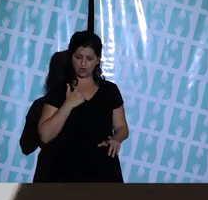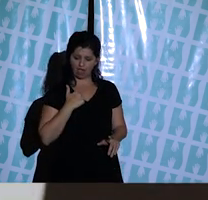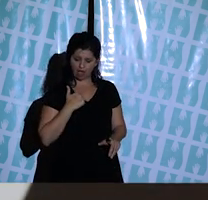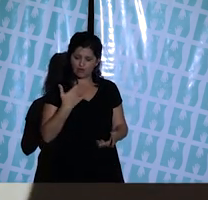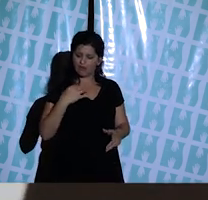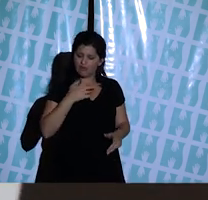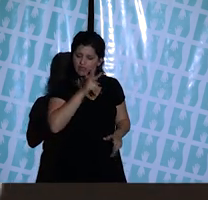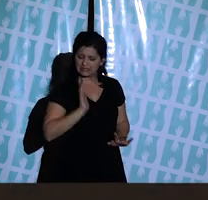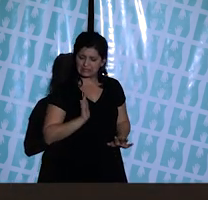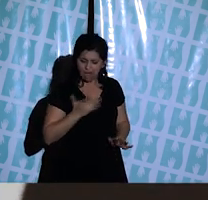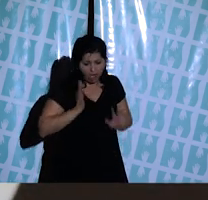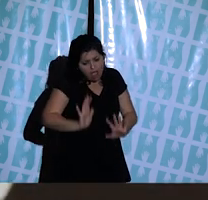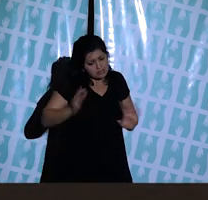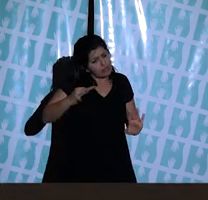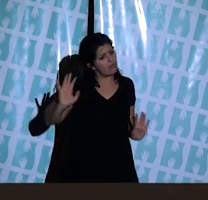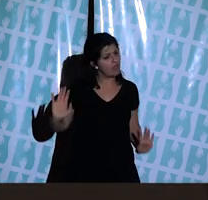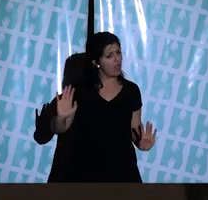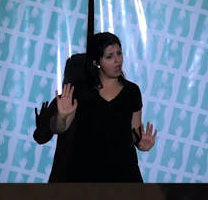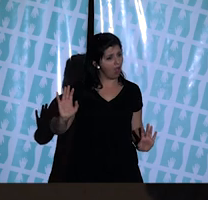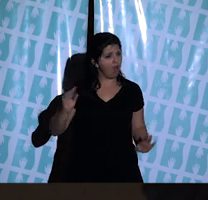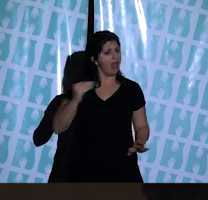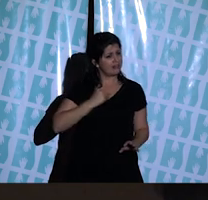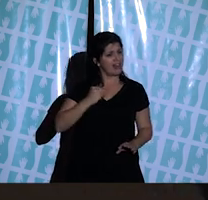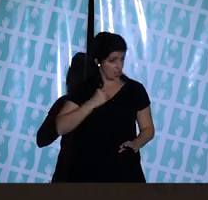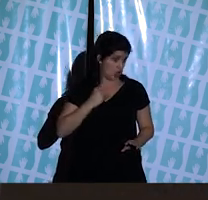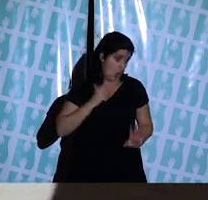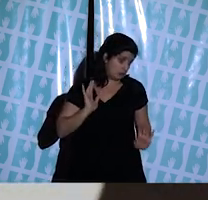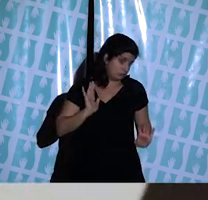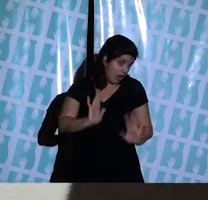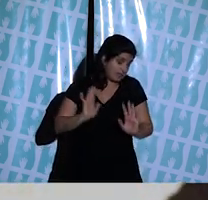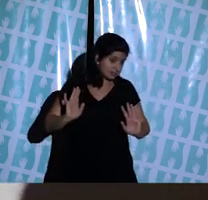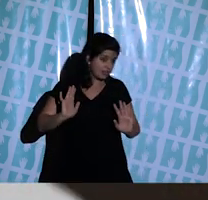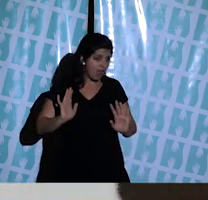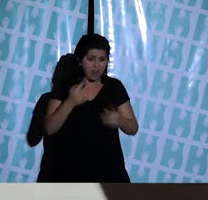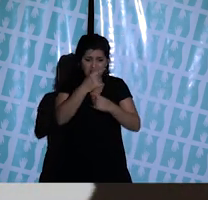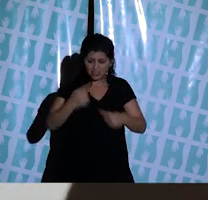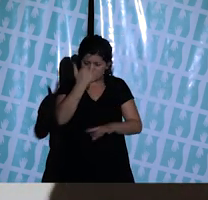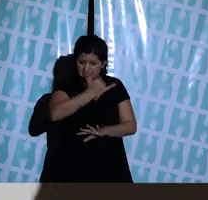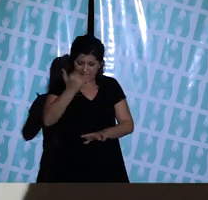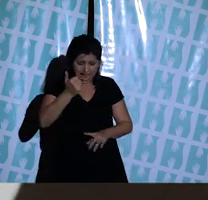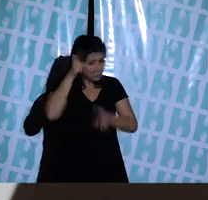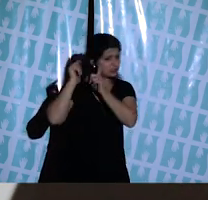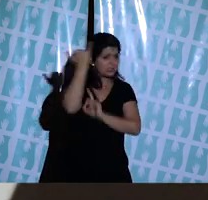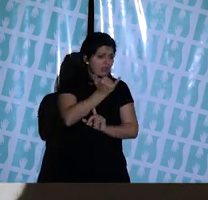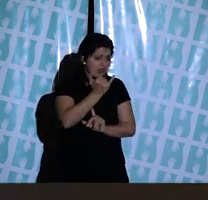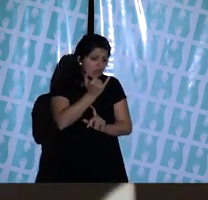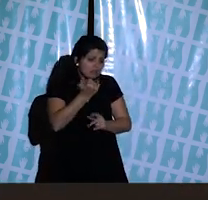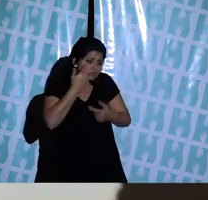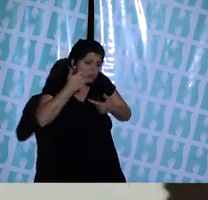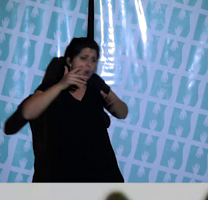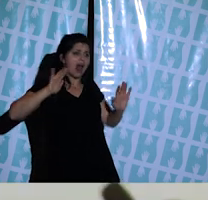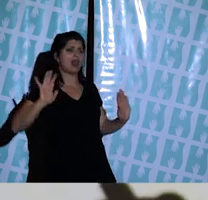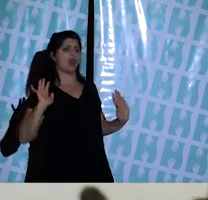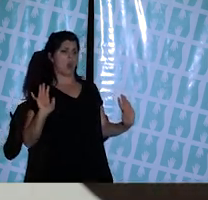pasa porque pasa. Bueno, las religiones tienen eso. Si pasa, por algo será. Hay un